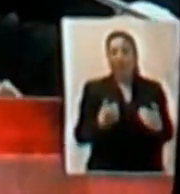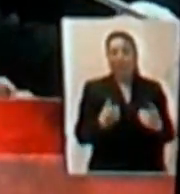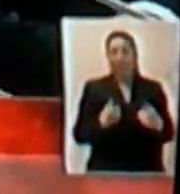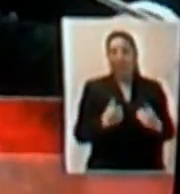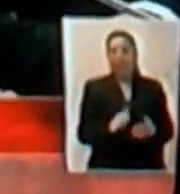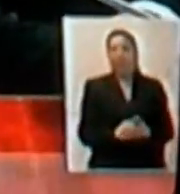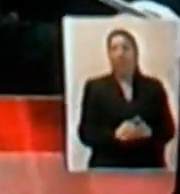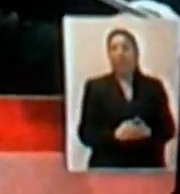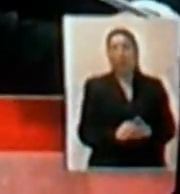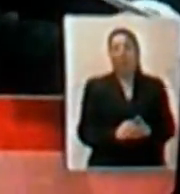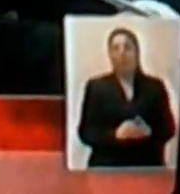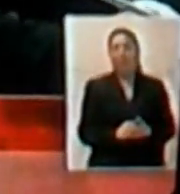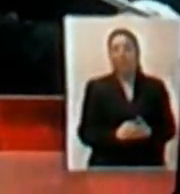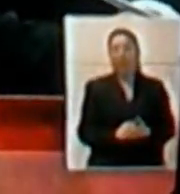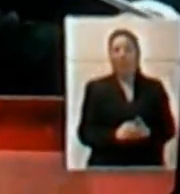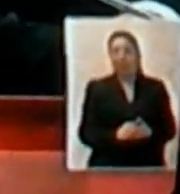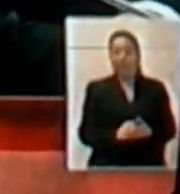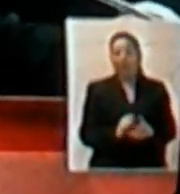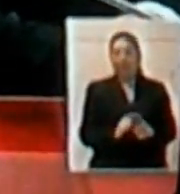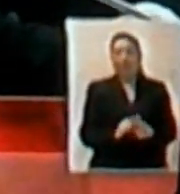hemos visto, la ley general de pesca,